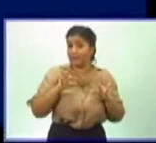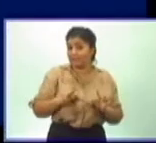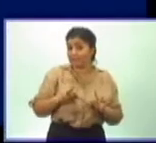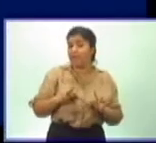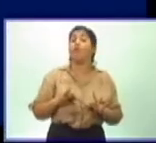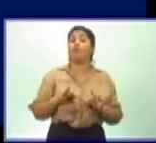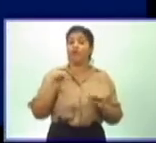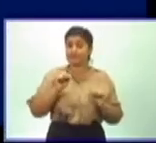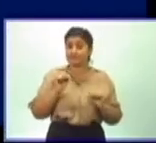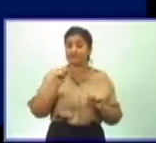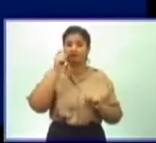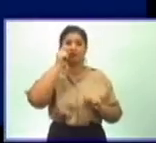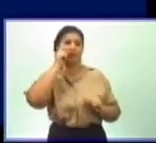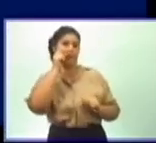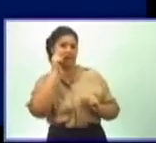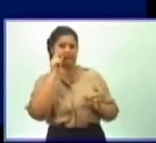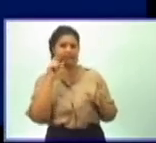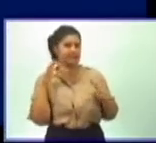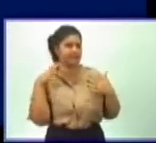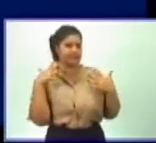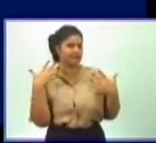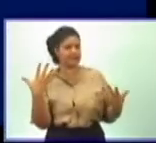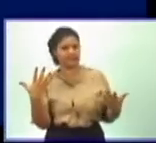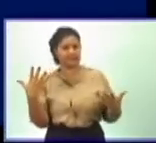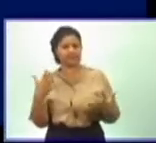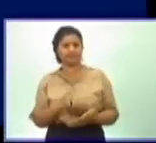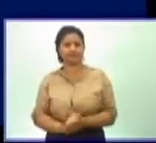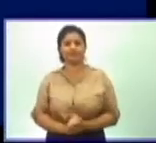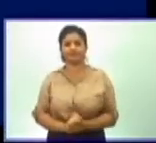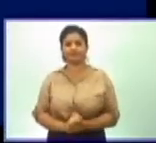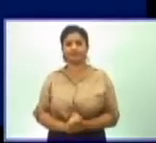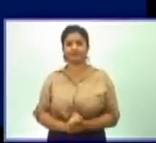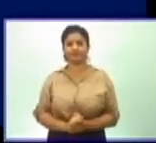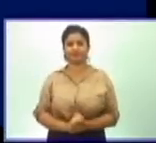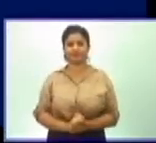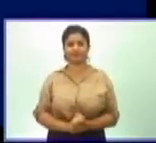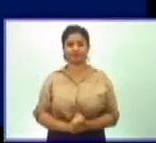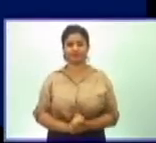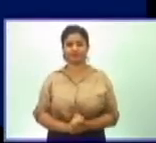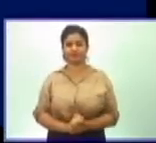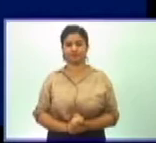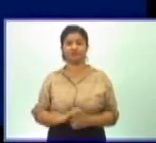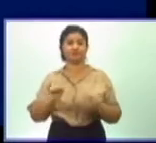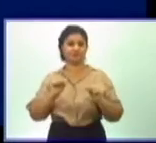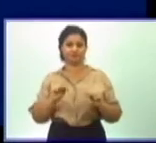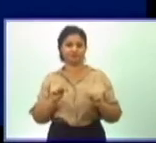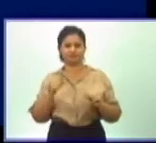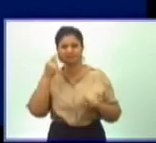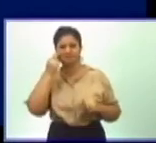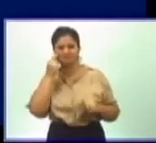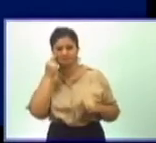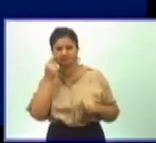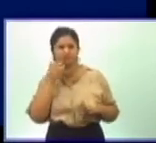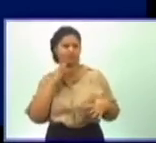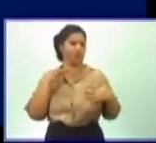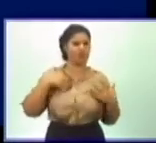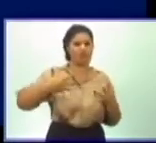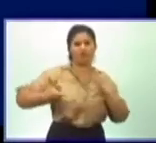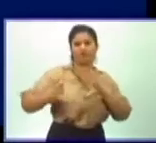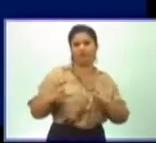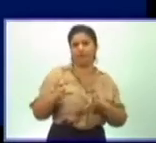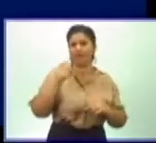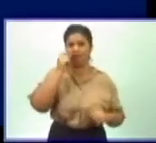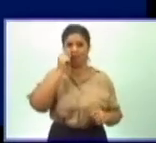Molière no aparece como en la vida misma, sino que aparece exagerado,